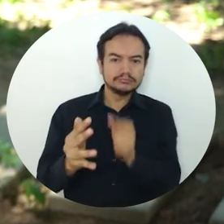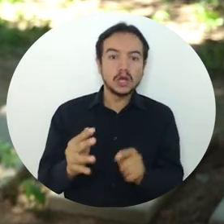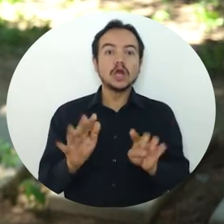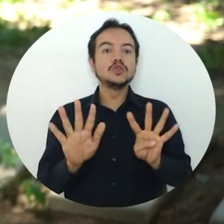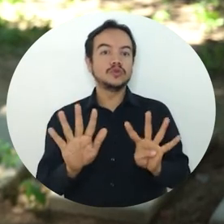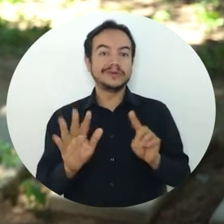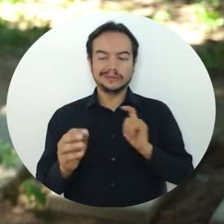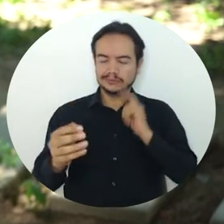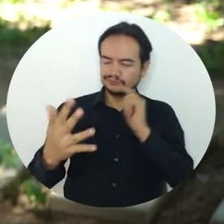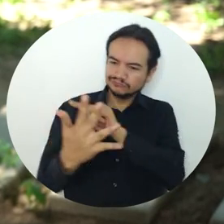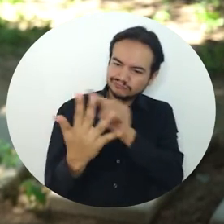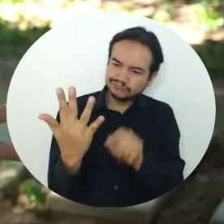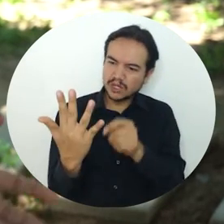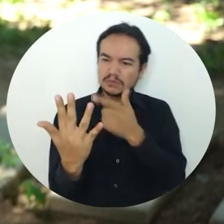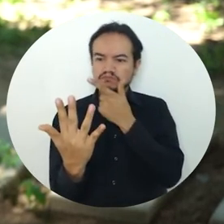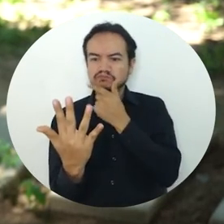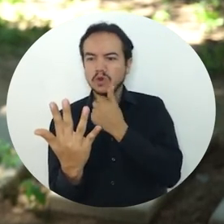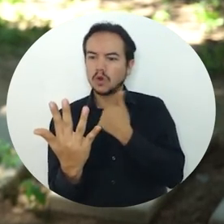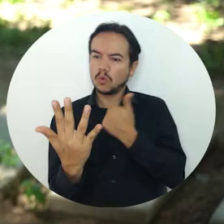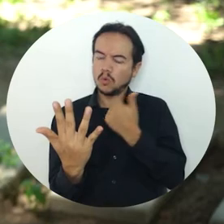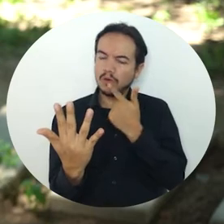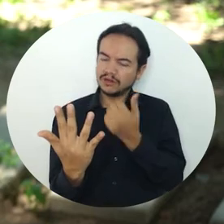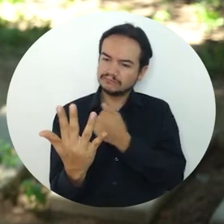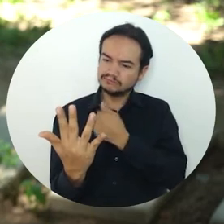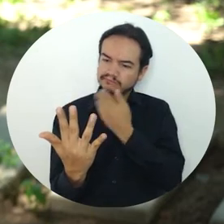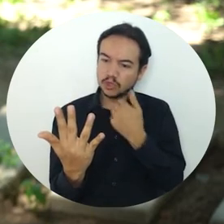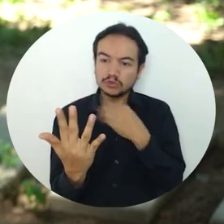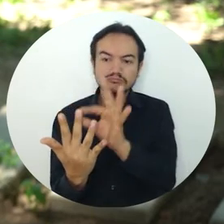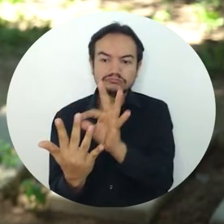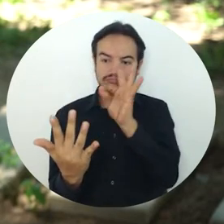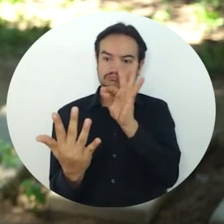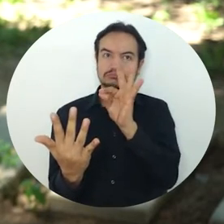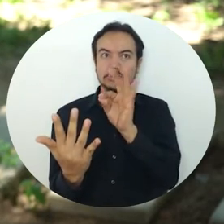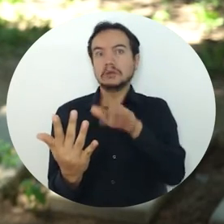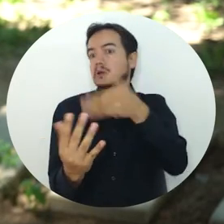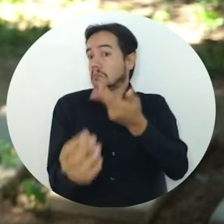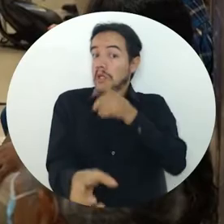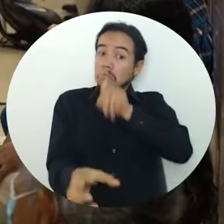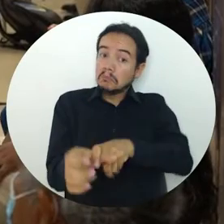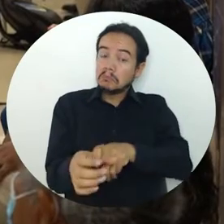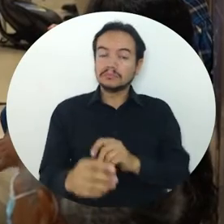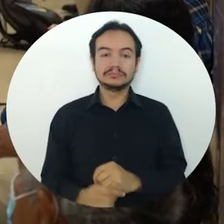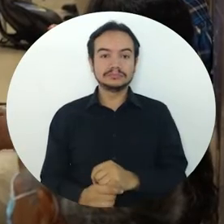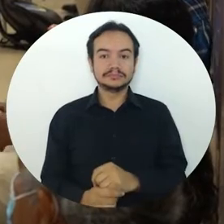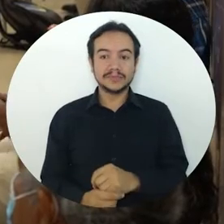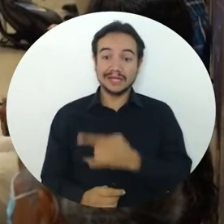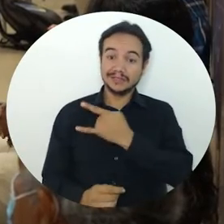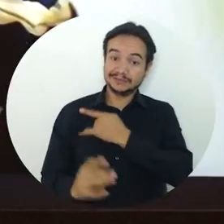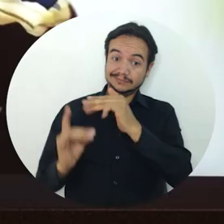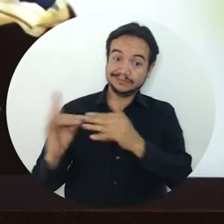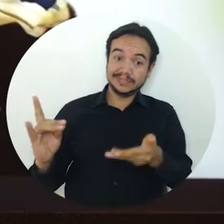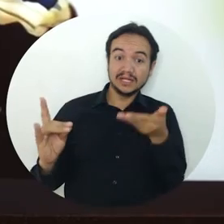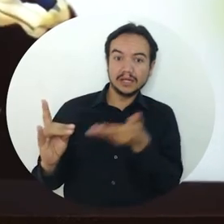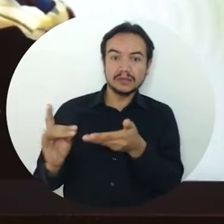deberás revisar a qué ejes temáticos quieres participar y aplicar. Esta Casa de Estudios